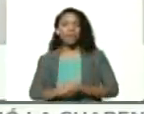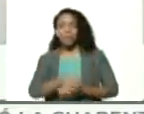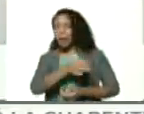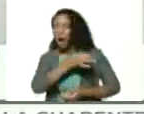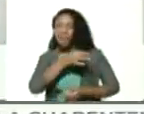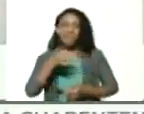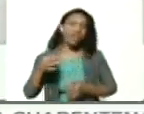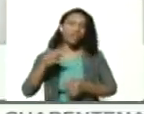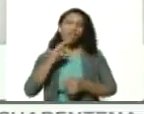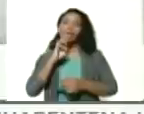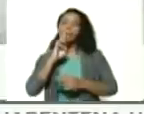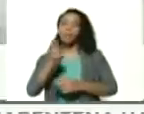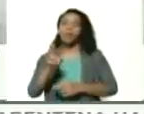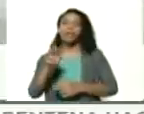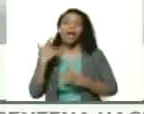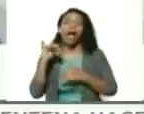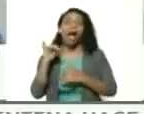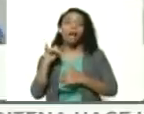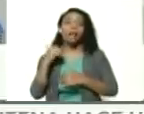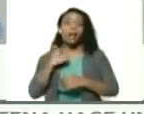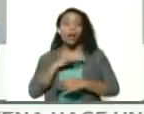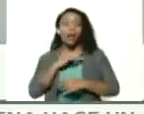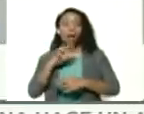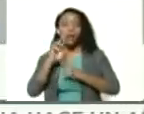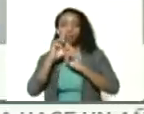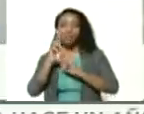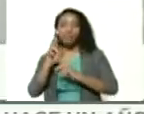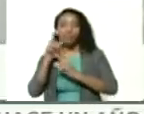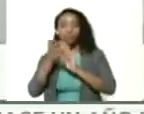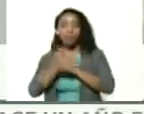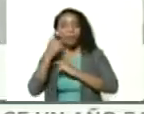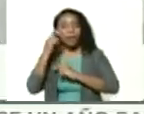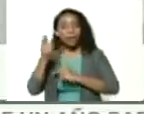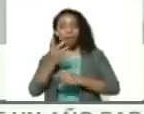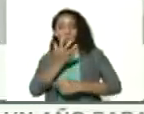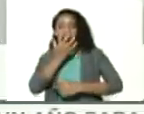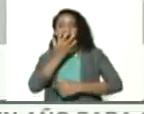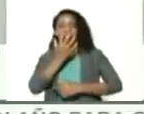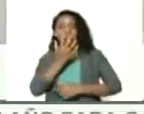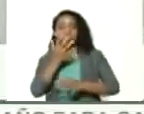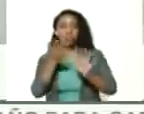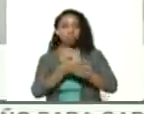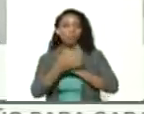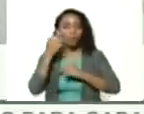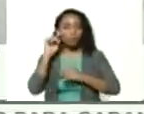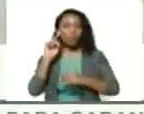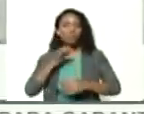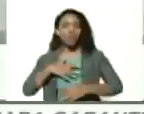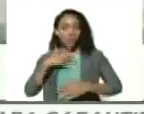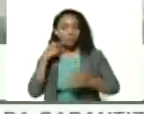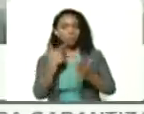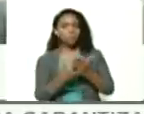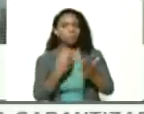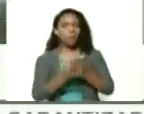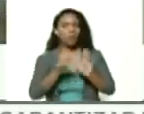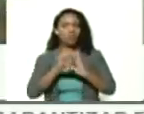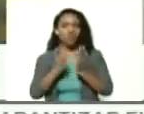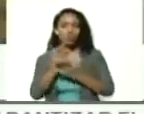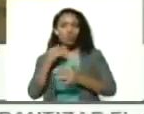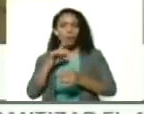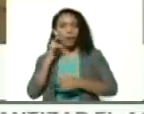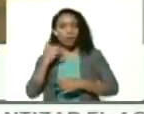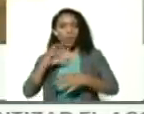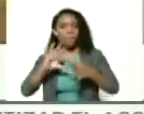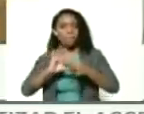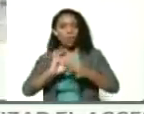Excelentes resultados hemos contado con la ozonoterapia, con resultados clínicos que podemos mostrar al mundo, y estamos de la mano